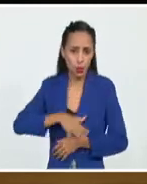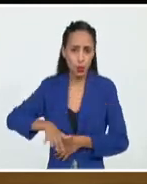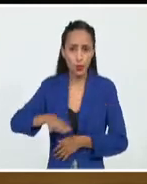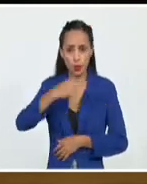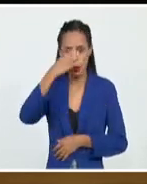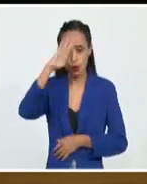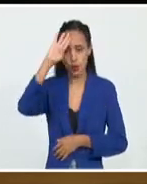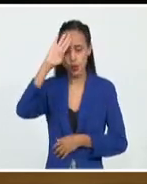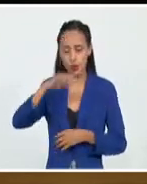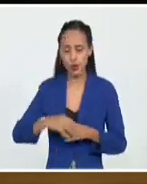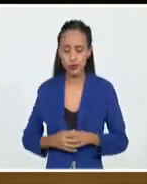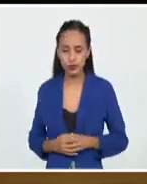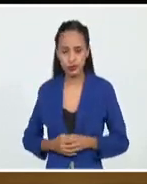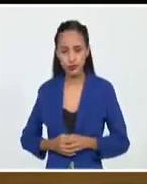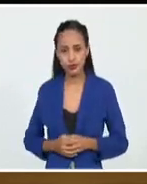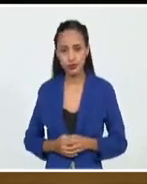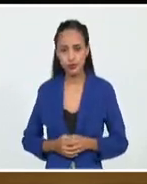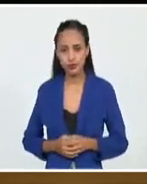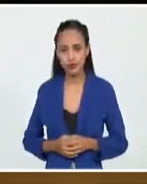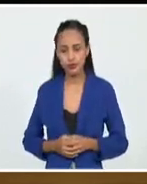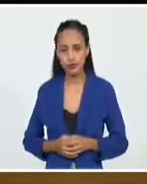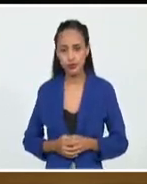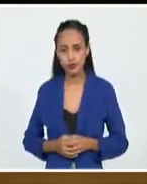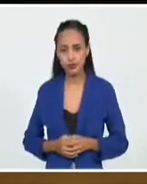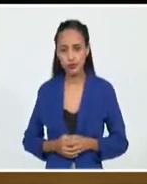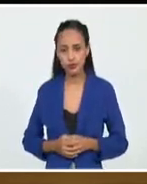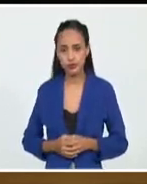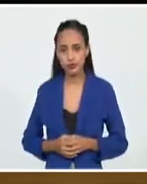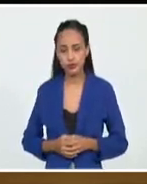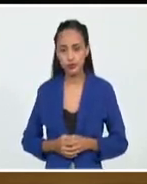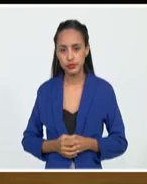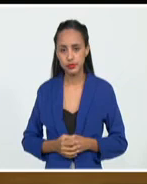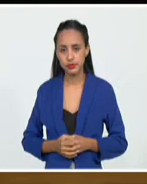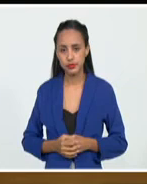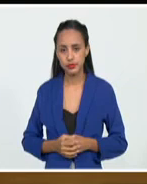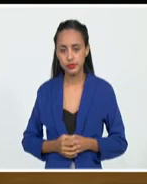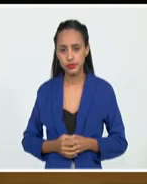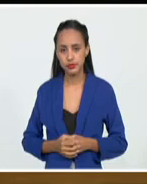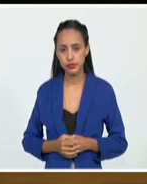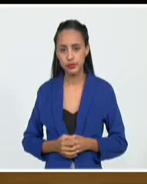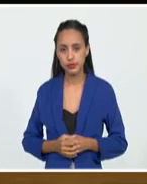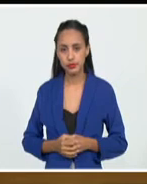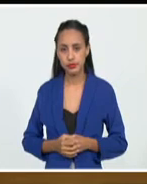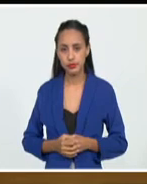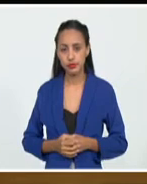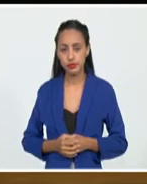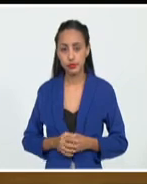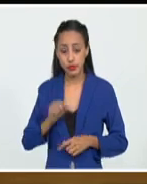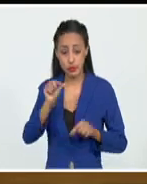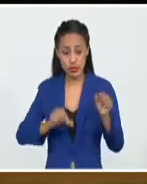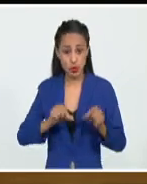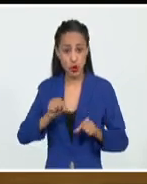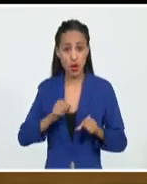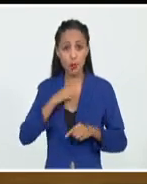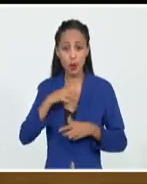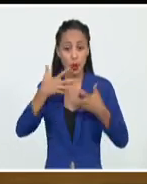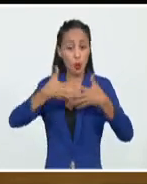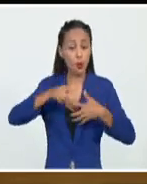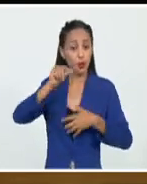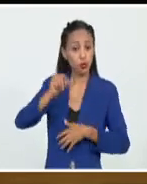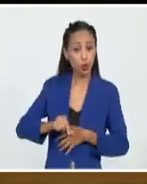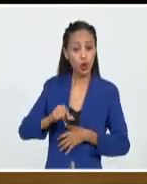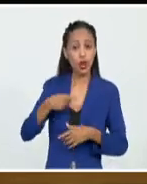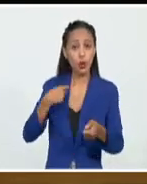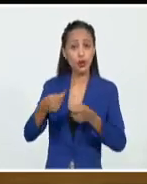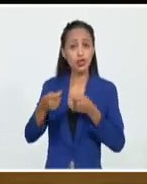parte de ello, se define que es necesario impedir que productores o comercializadores impongan